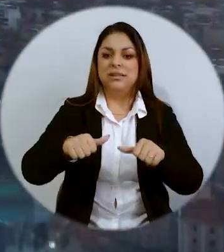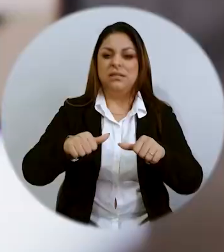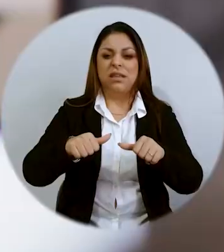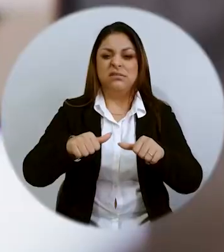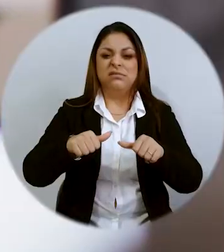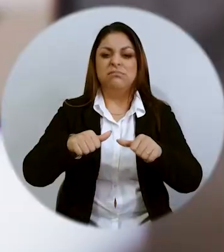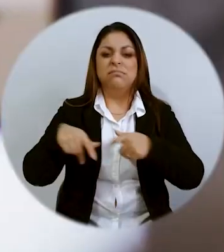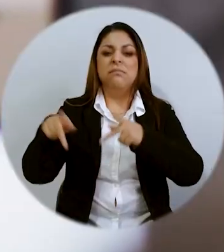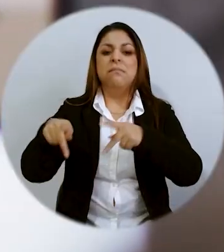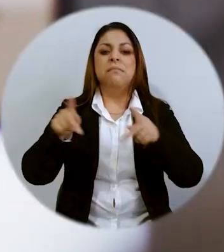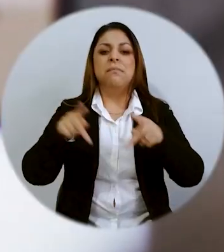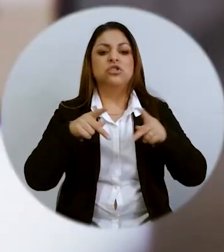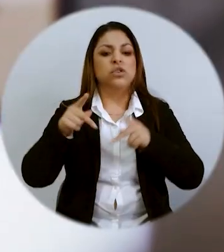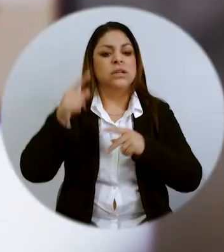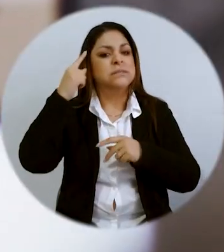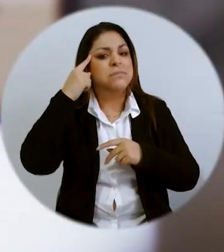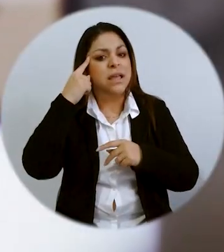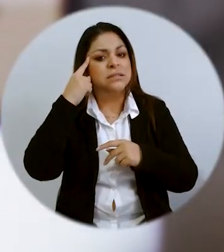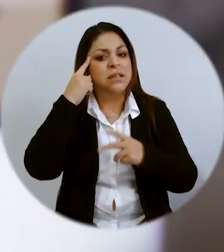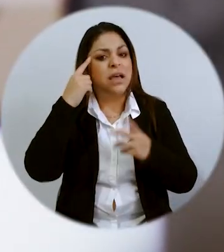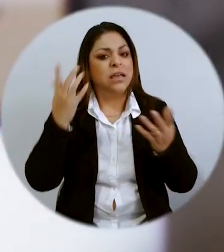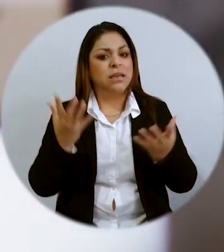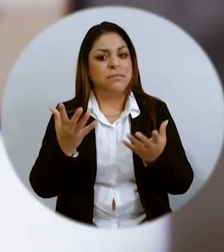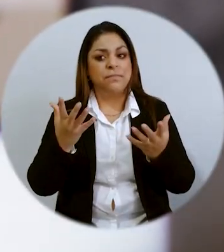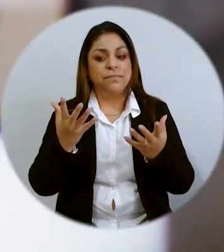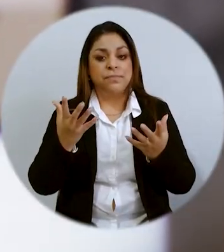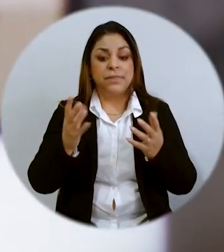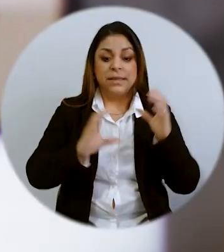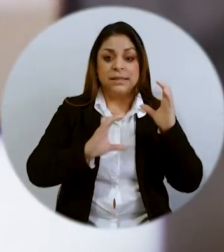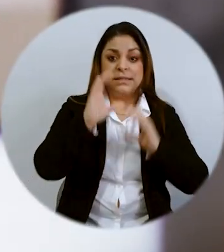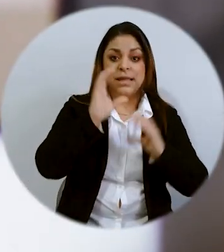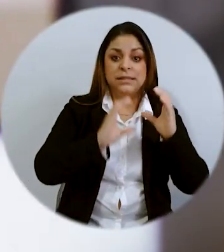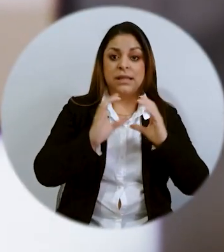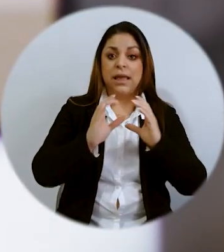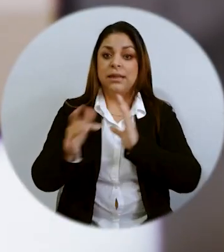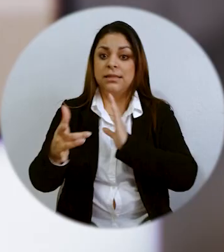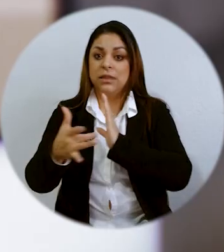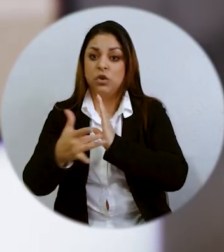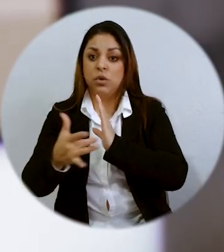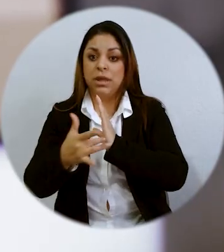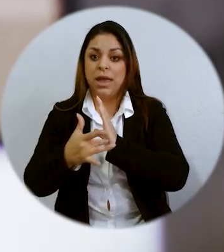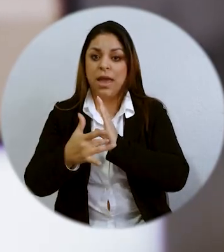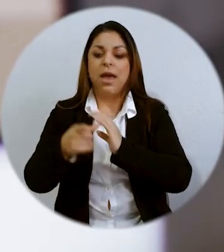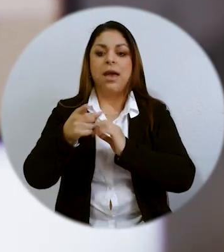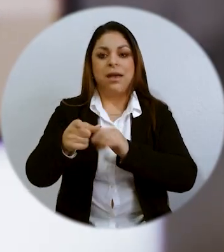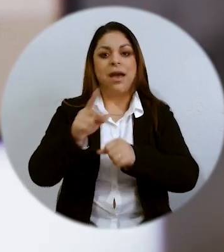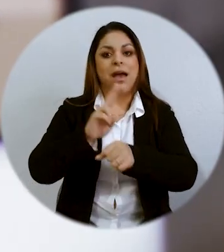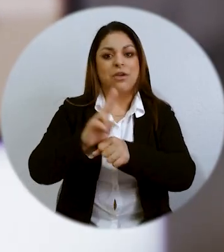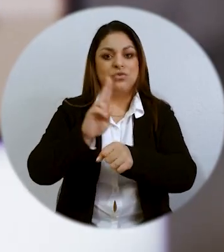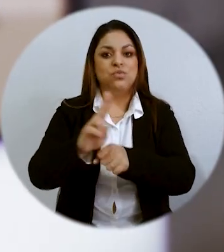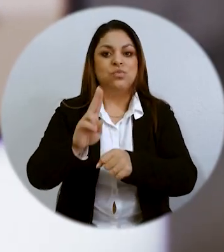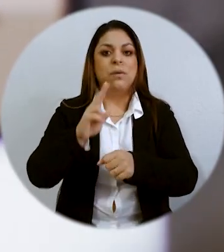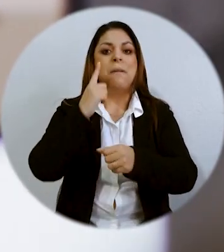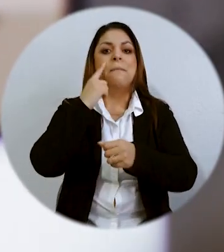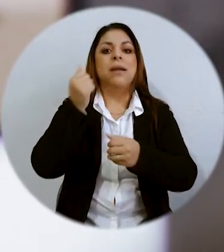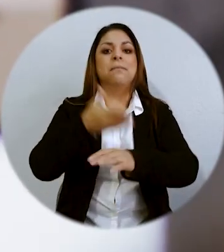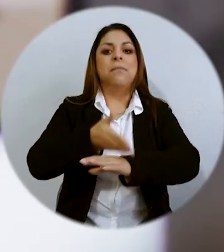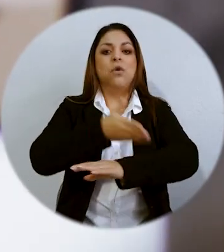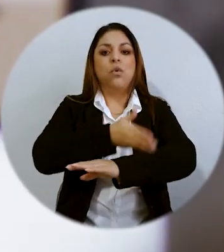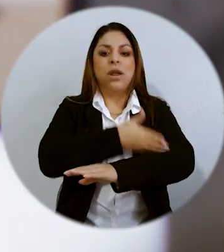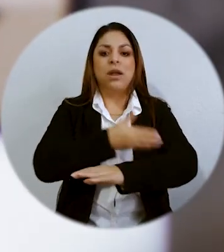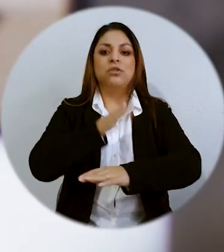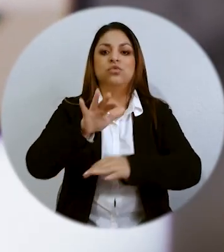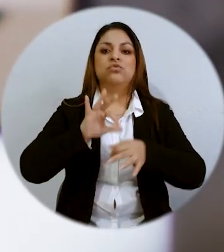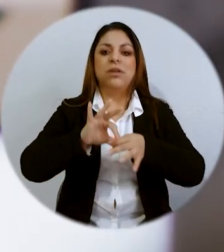el hecho de que las personas consideran que la ciencia y la tecnología les sirve para mejorar